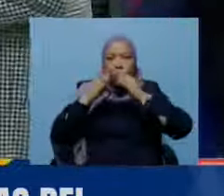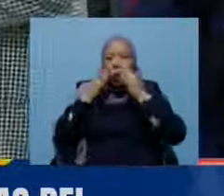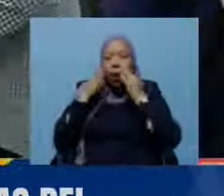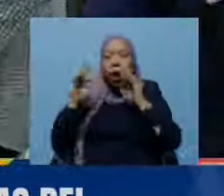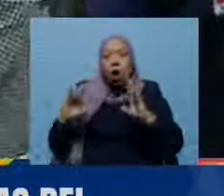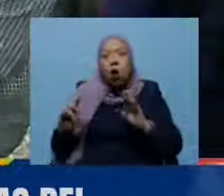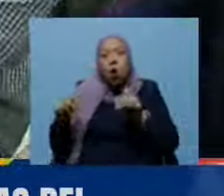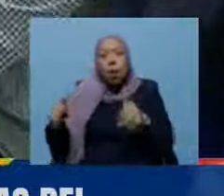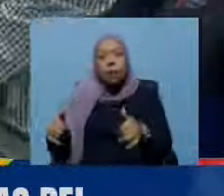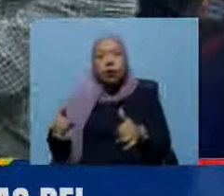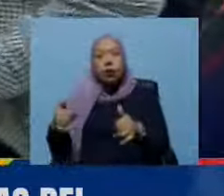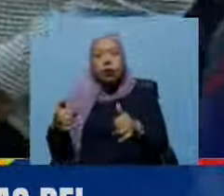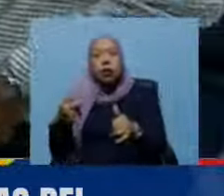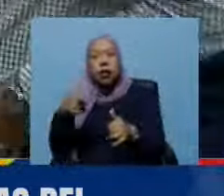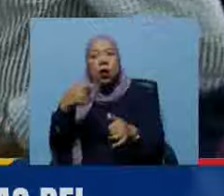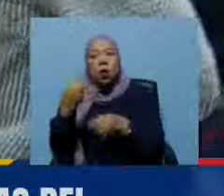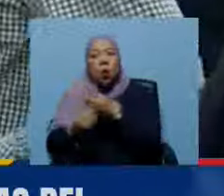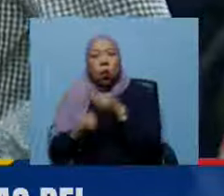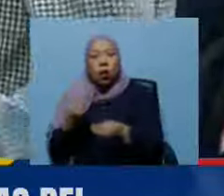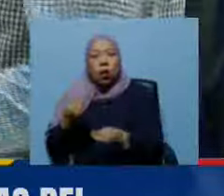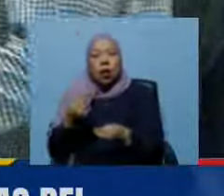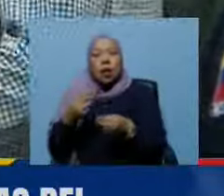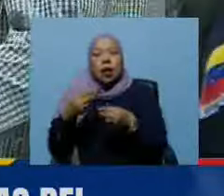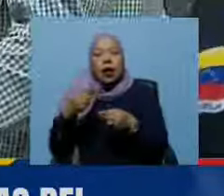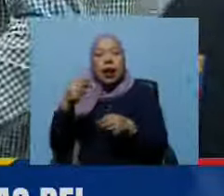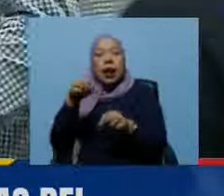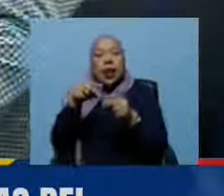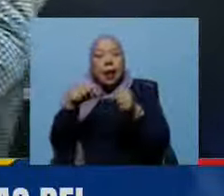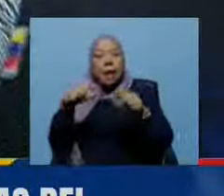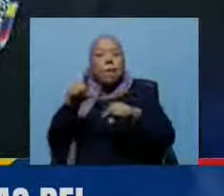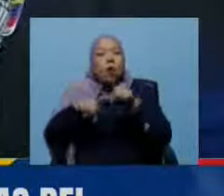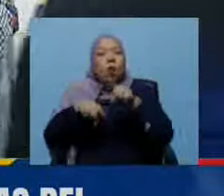acá. Esto es una palanquilla. Esta es nuestra materia prima.